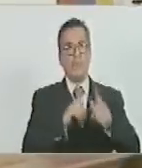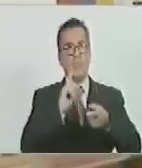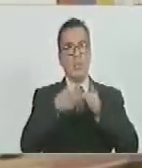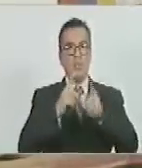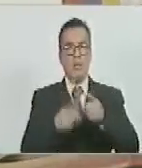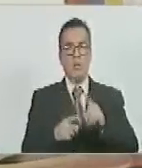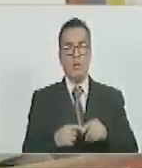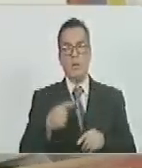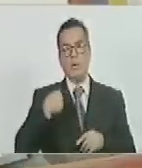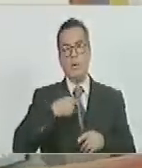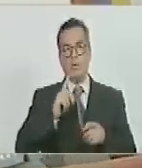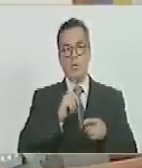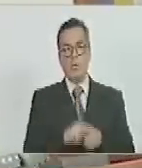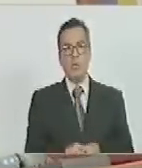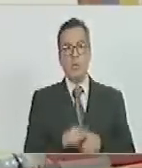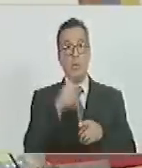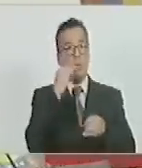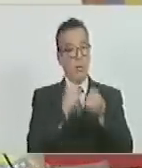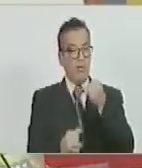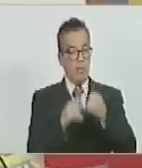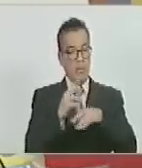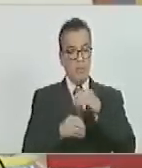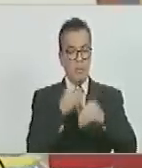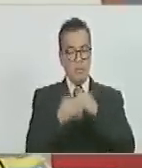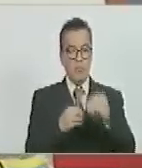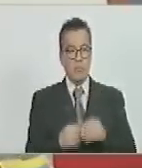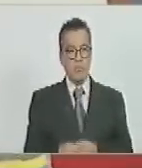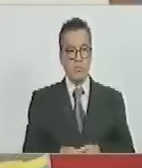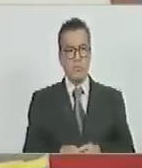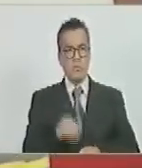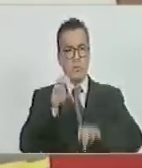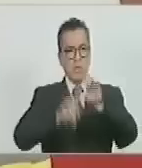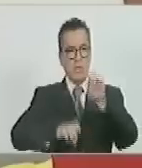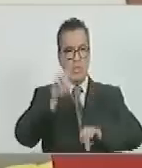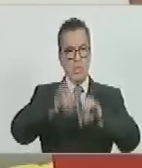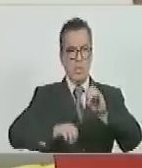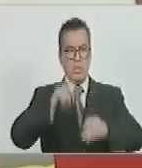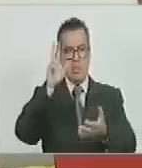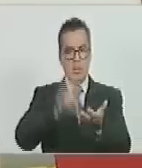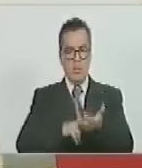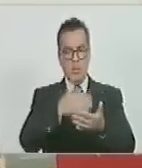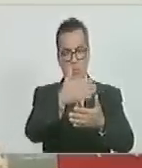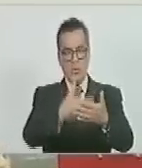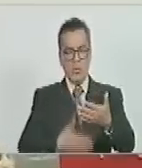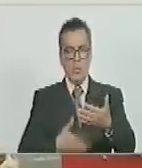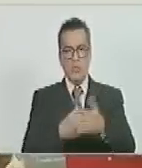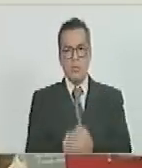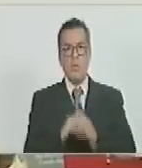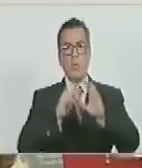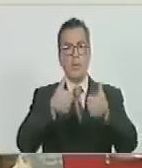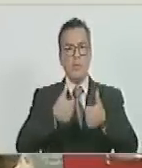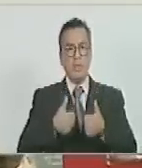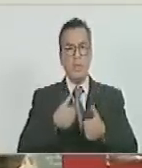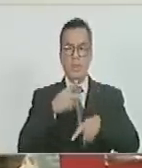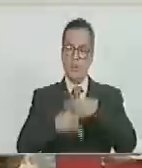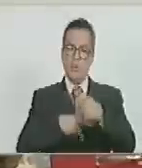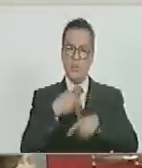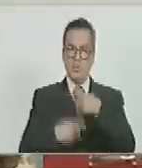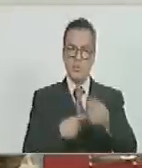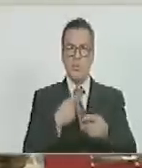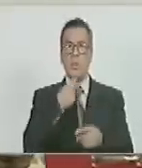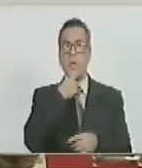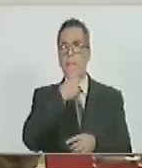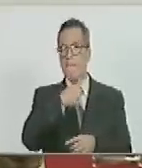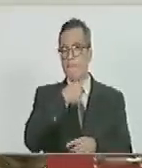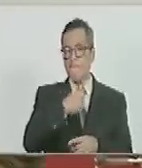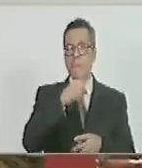algunos descartes. Una vez concluido la fase de evaluación y certificación de documentos, se inició el proceso de entrevistas,